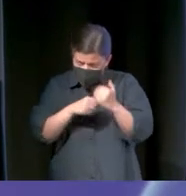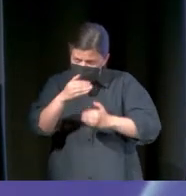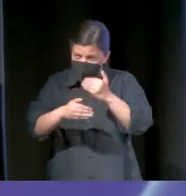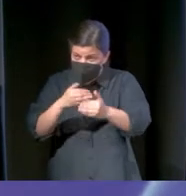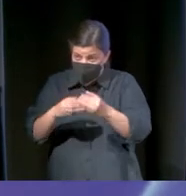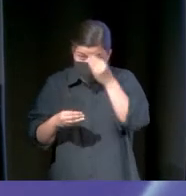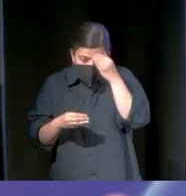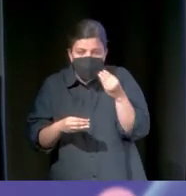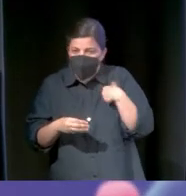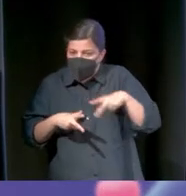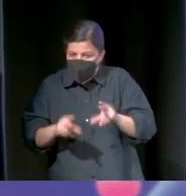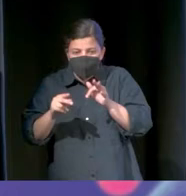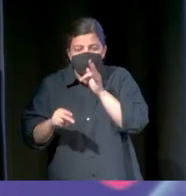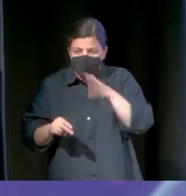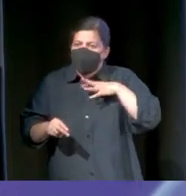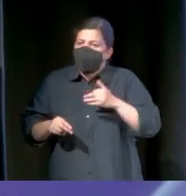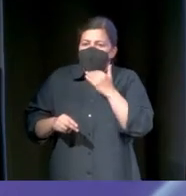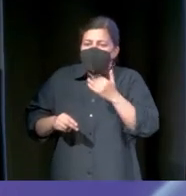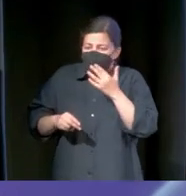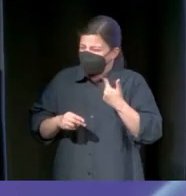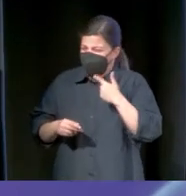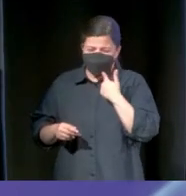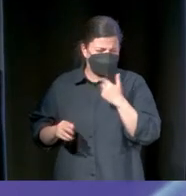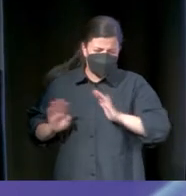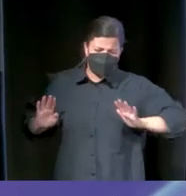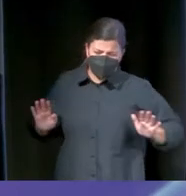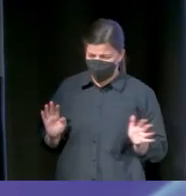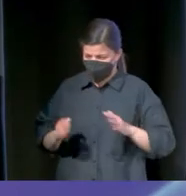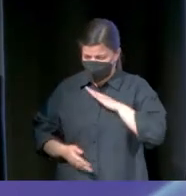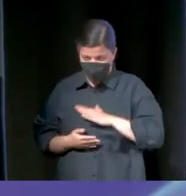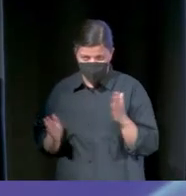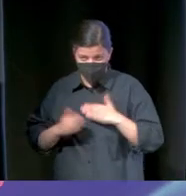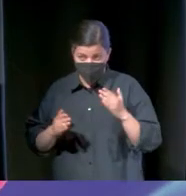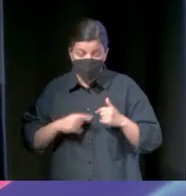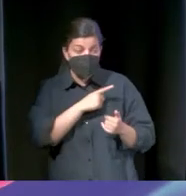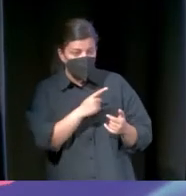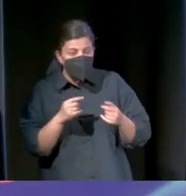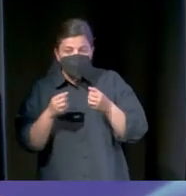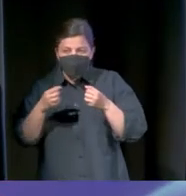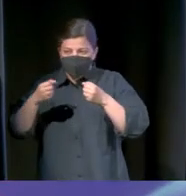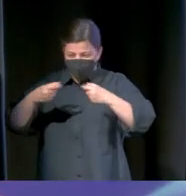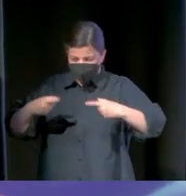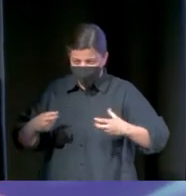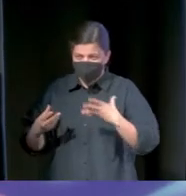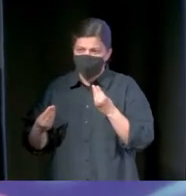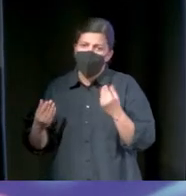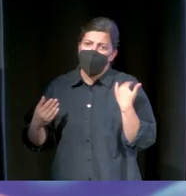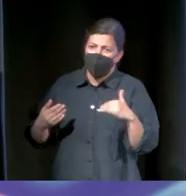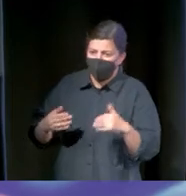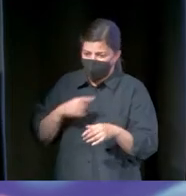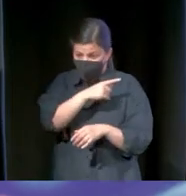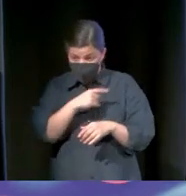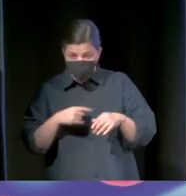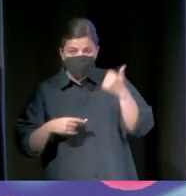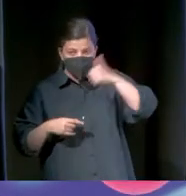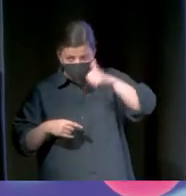me podía haber dado otro toque pero es que no entonces pues bueno mucho comentario también voy a eso es un chico